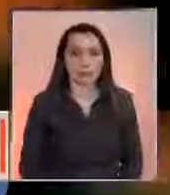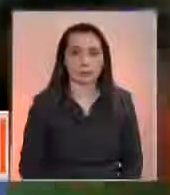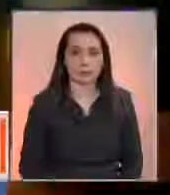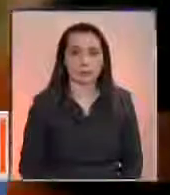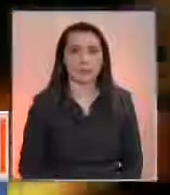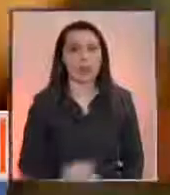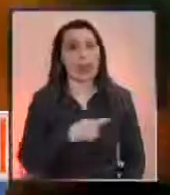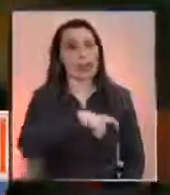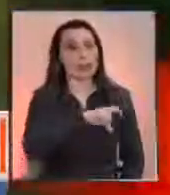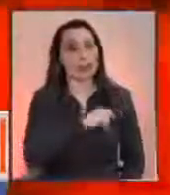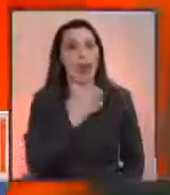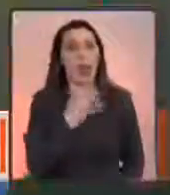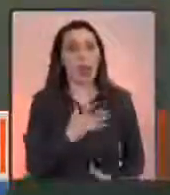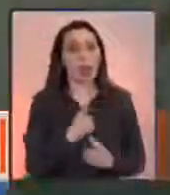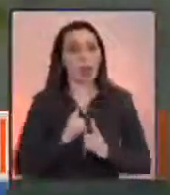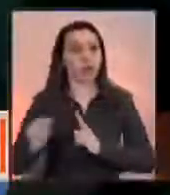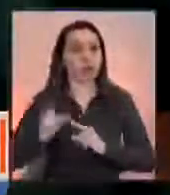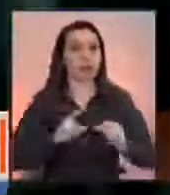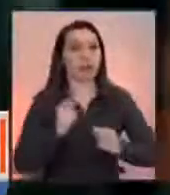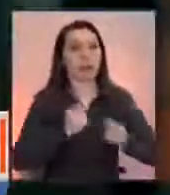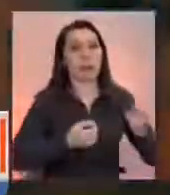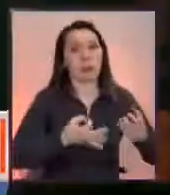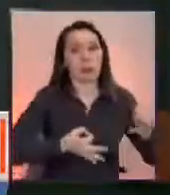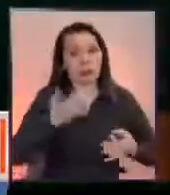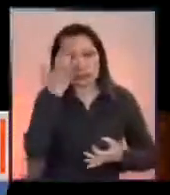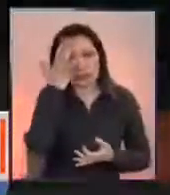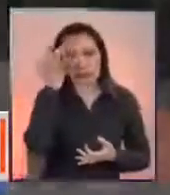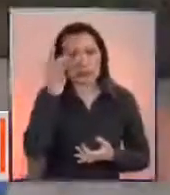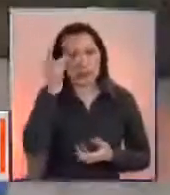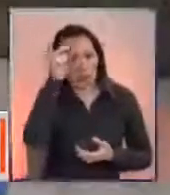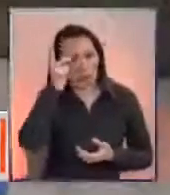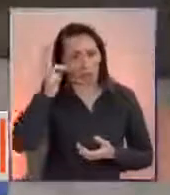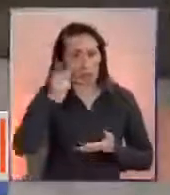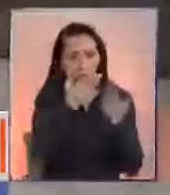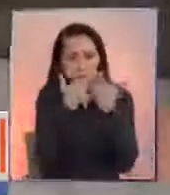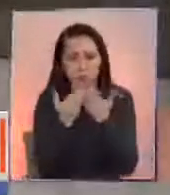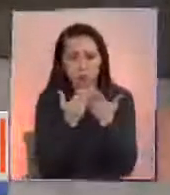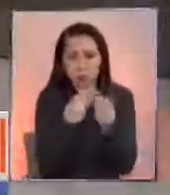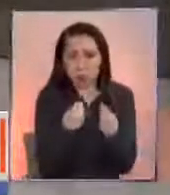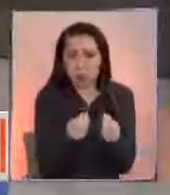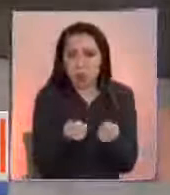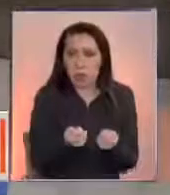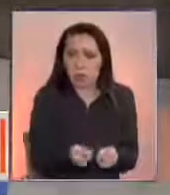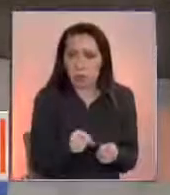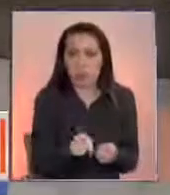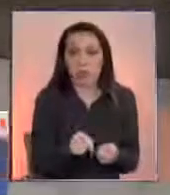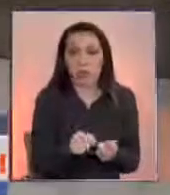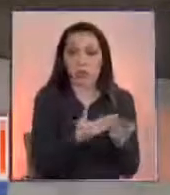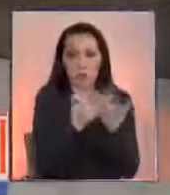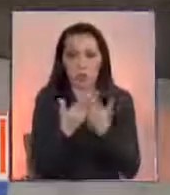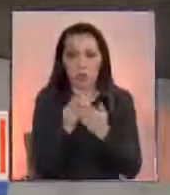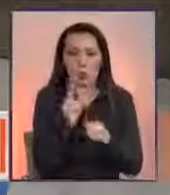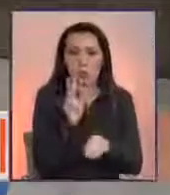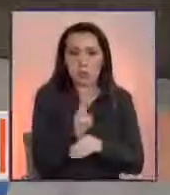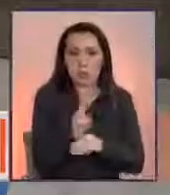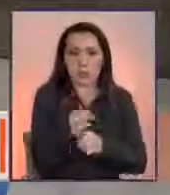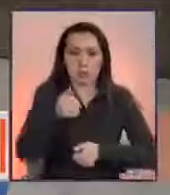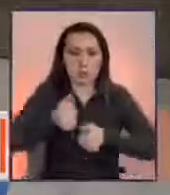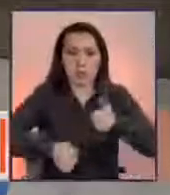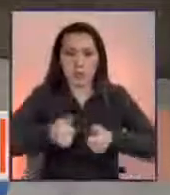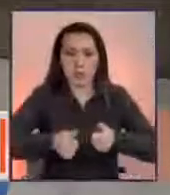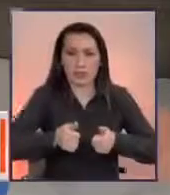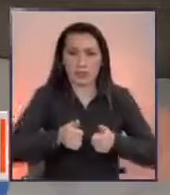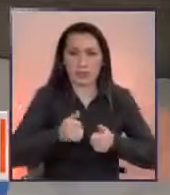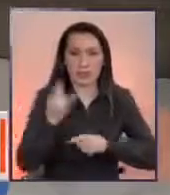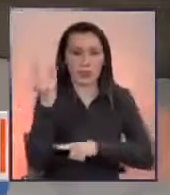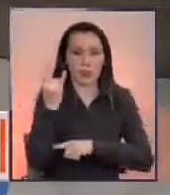En España se habla de la fuga de talentos. Gente doctorada, con mucha experiencia académica y profesional,